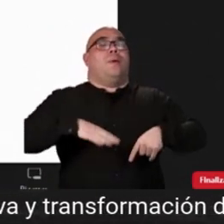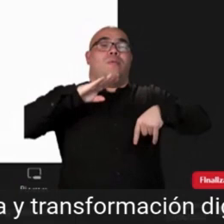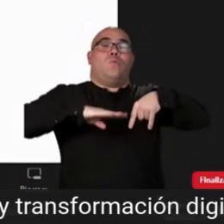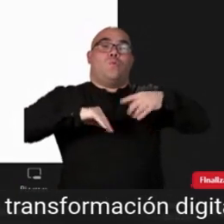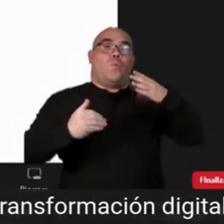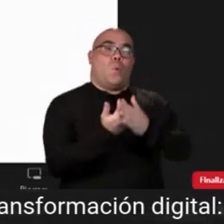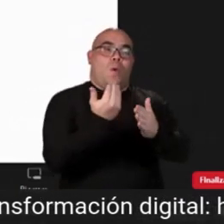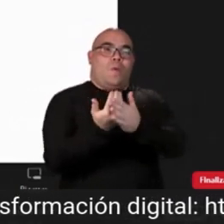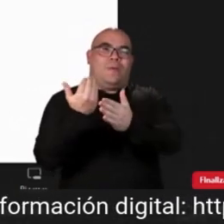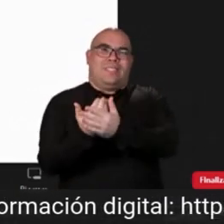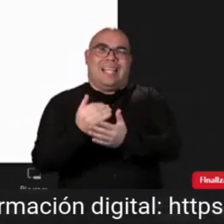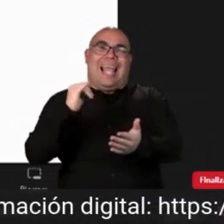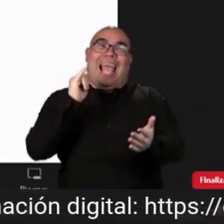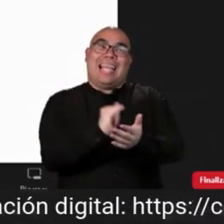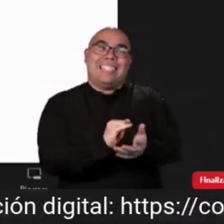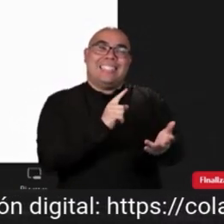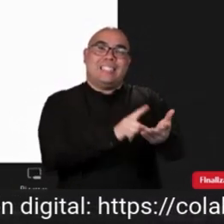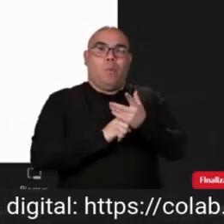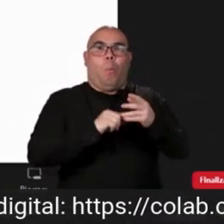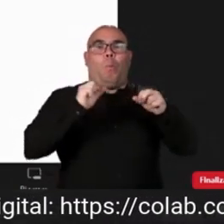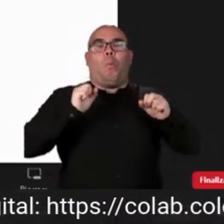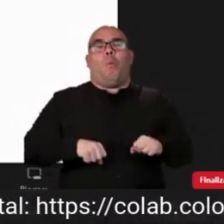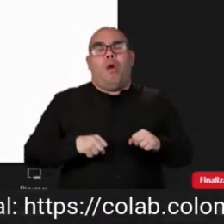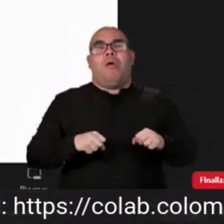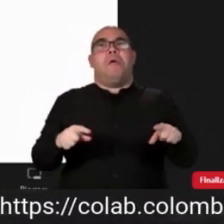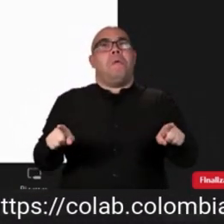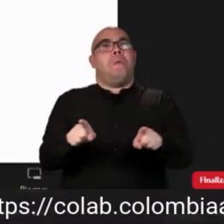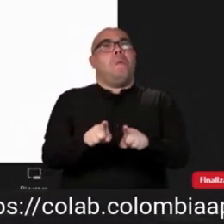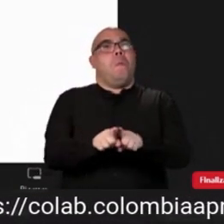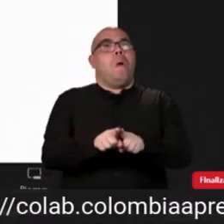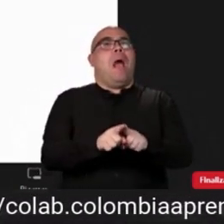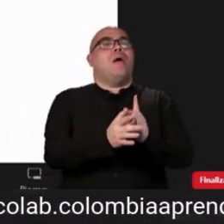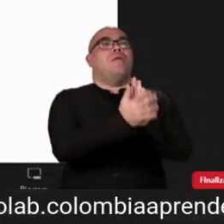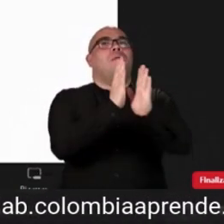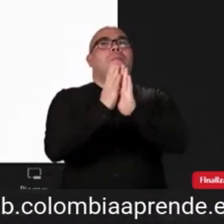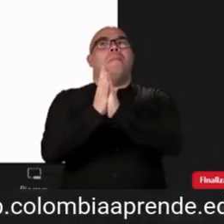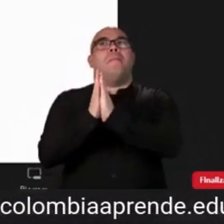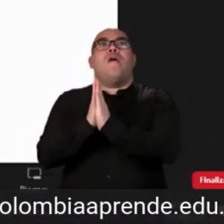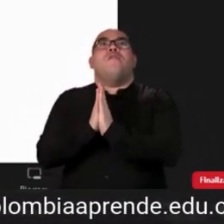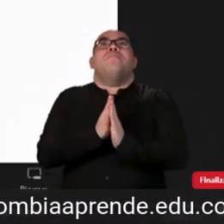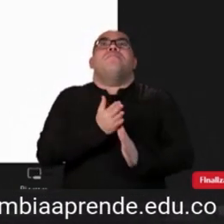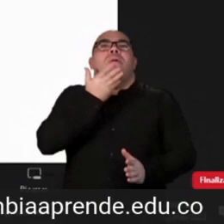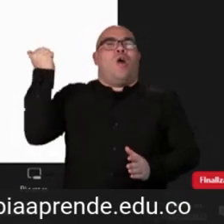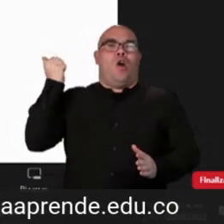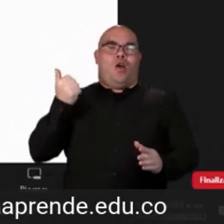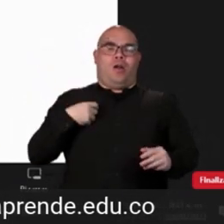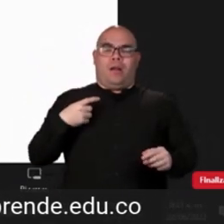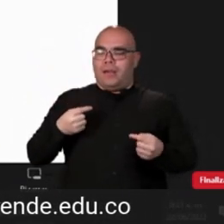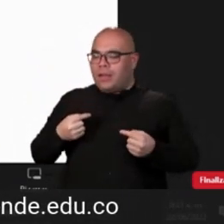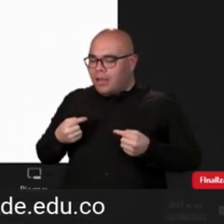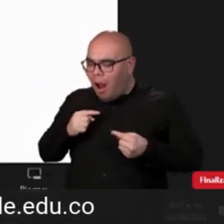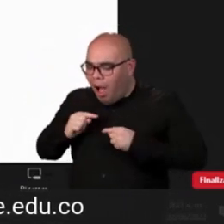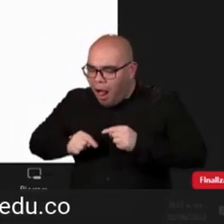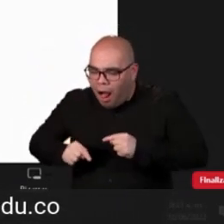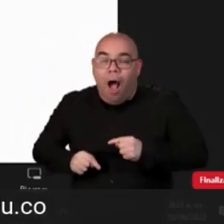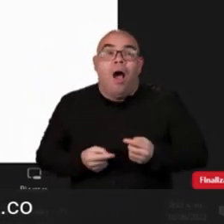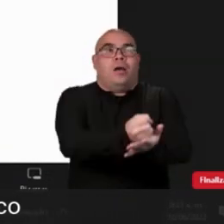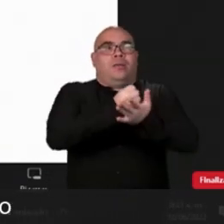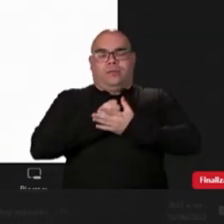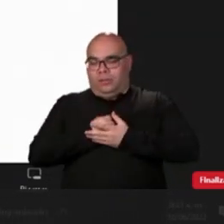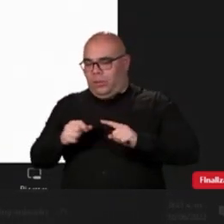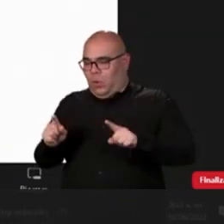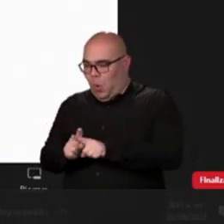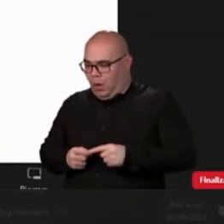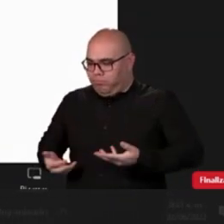ello ellos pudieran tener una mejor información a la hora de discutir y de tomar decisiones sobre el futuro del modelo educativo de